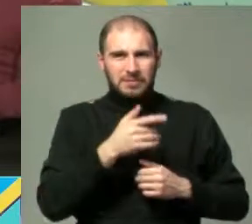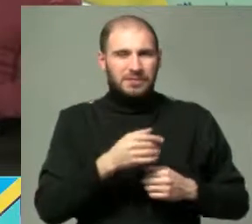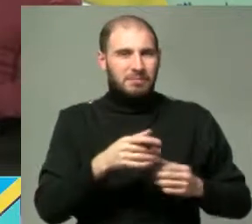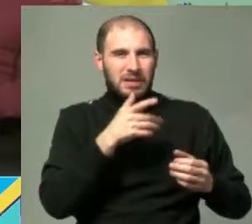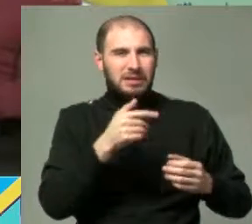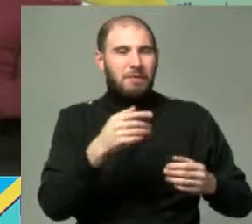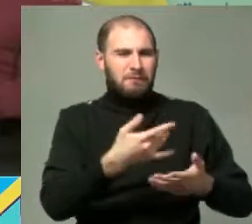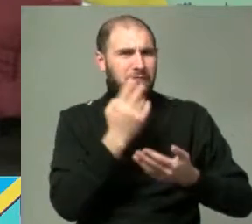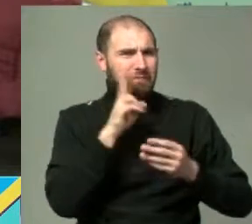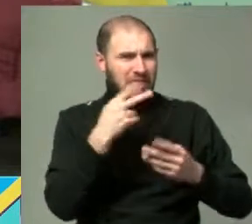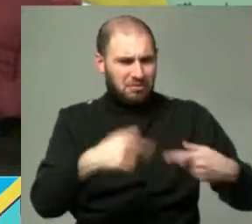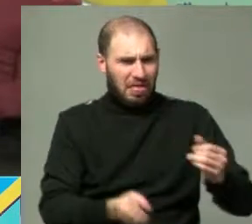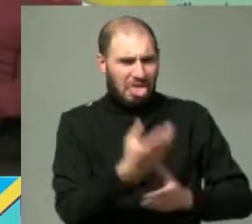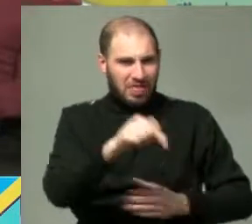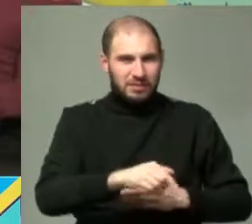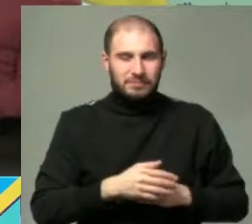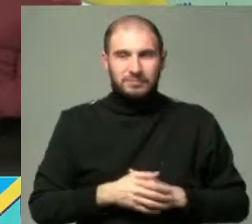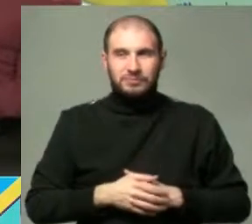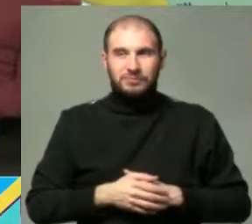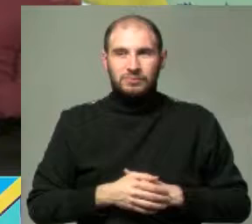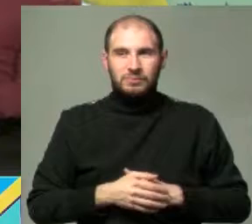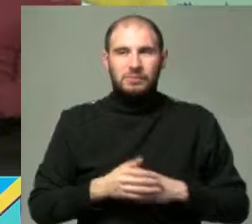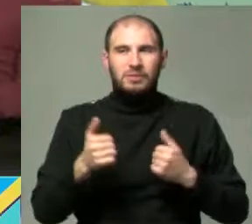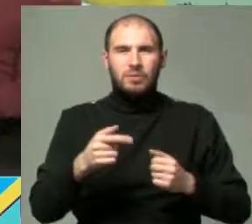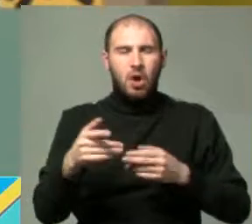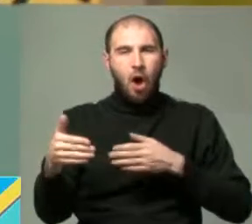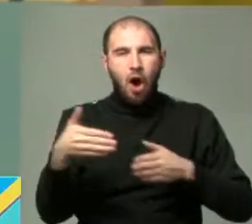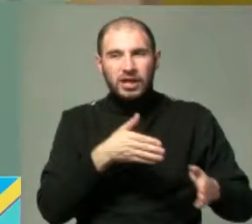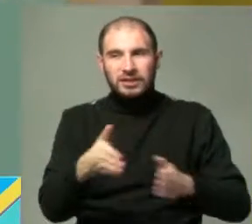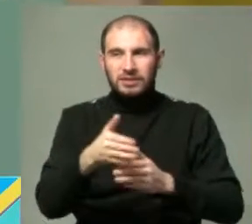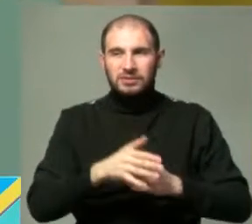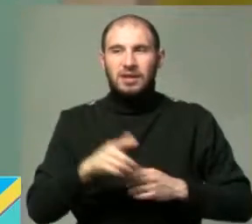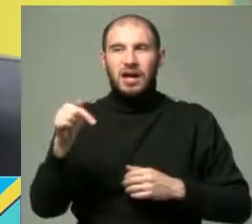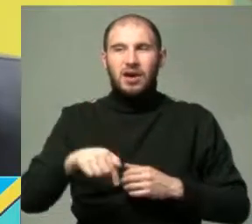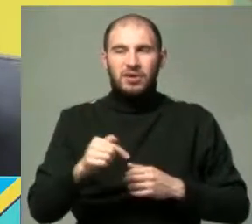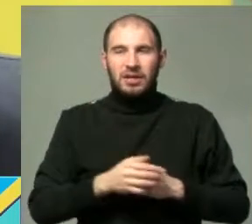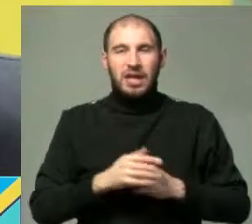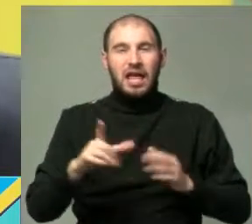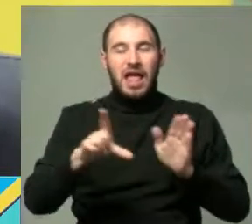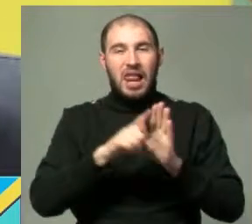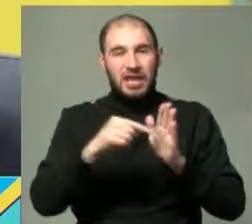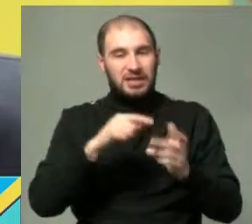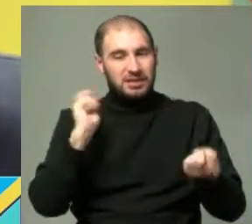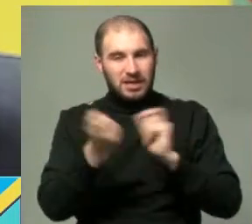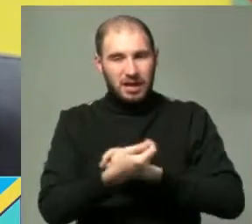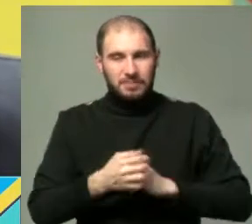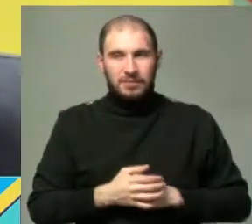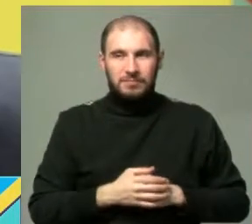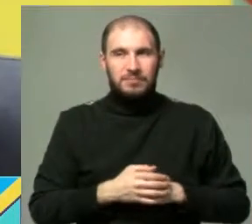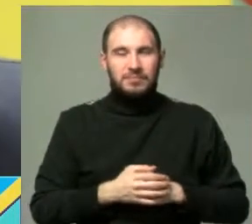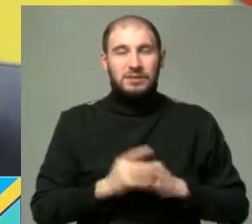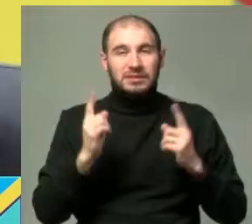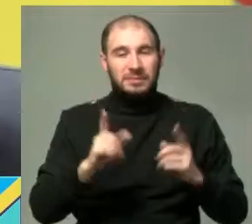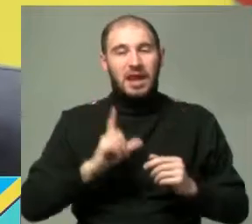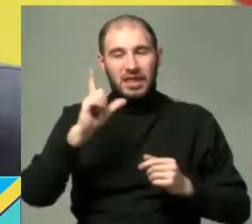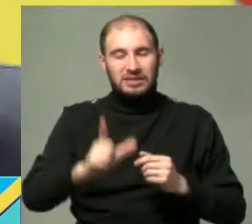repollo. Claro, tal cual, sí, lo más inhumano... Está muy bueno la orientación que hay hoy en día de que la legislación cambie hacia darle también